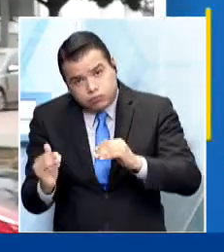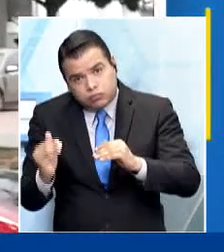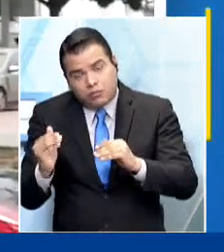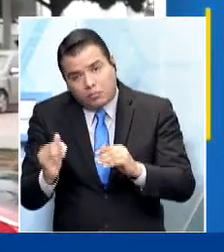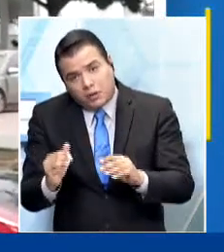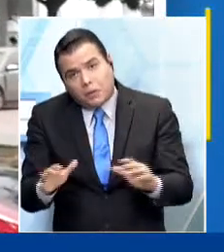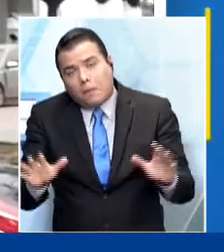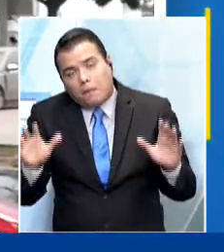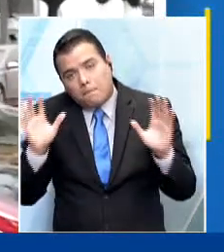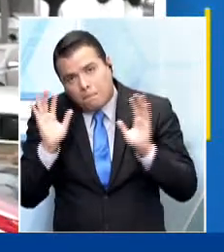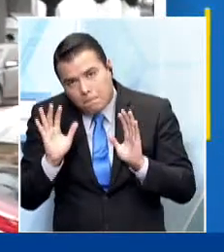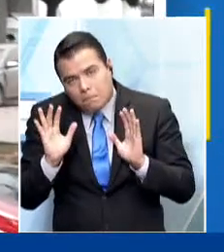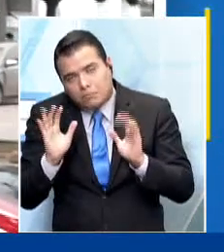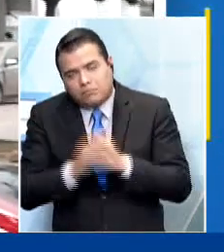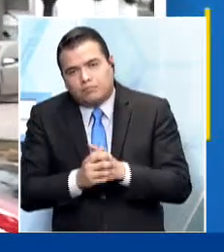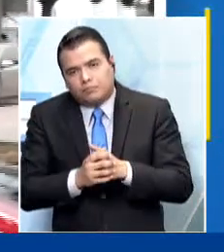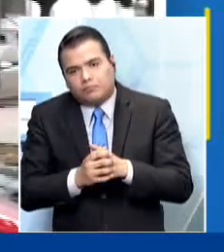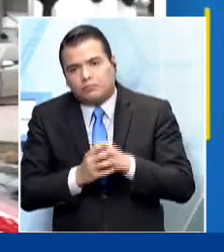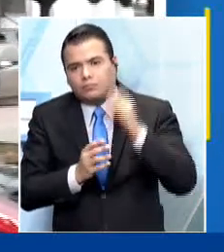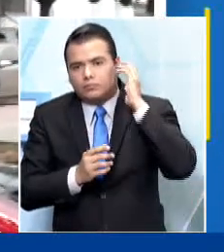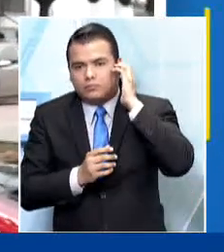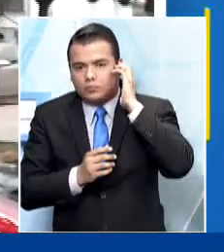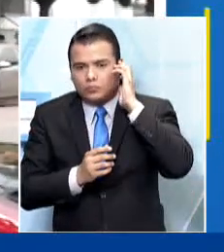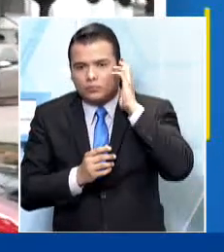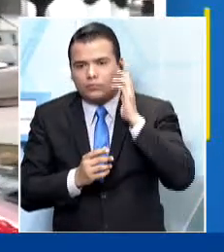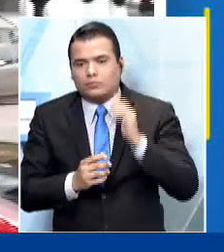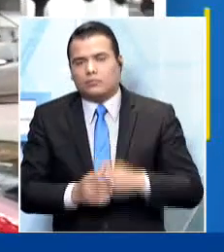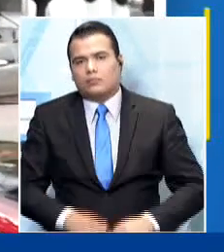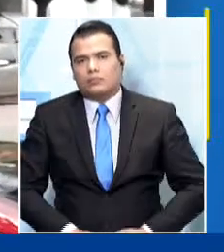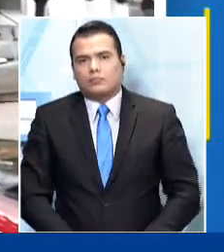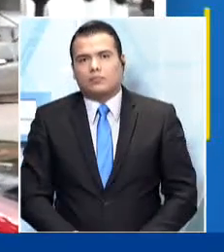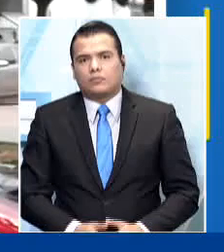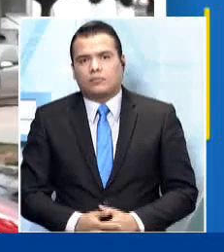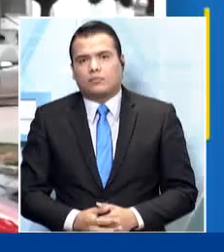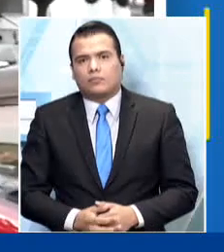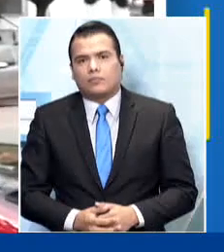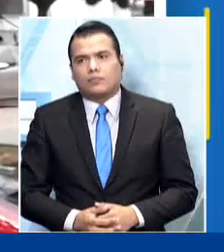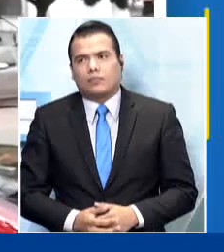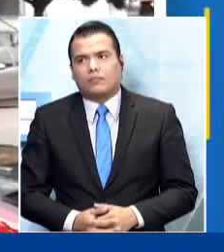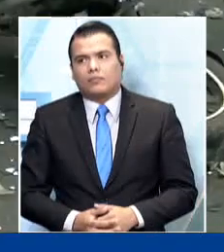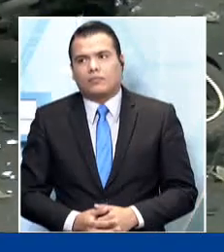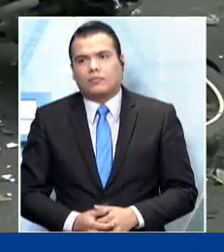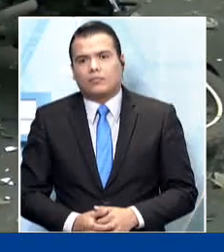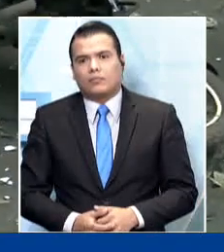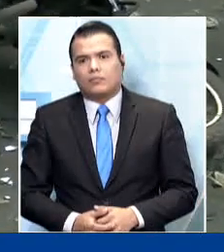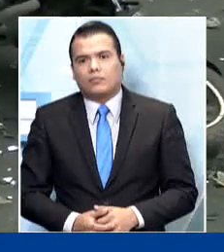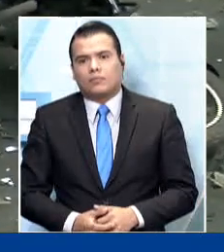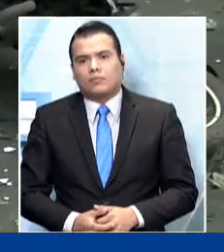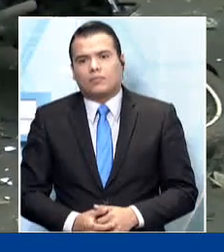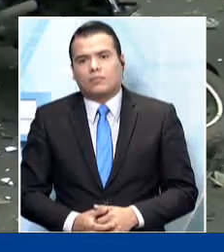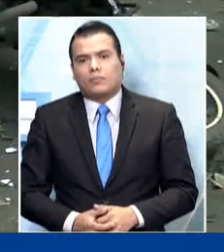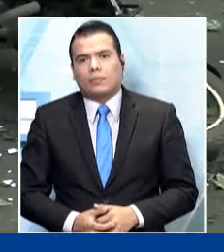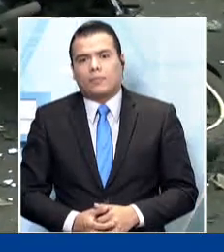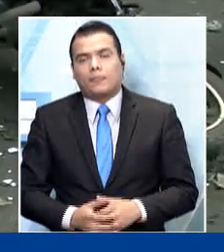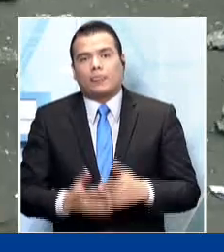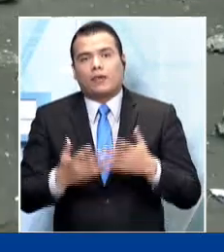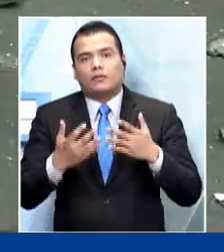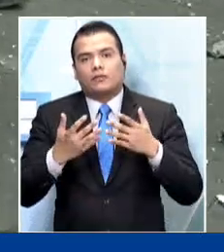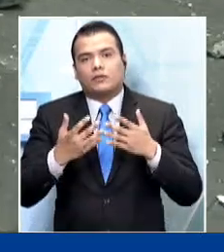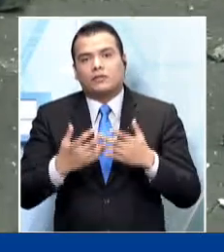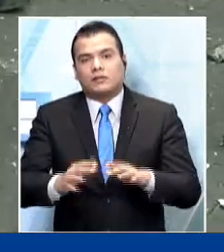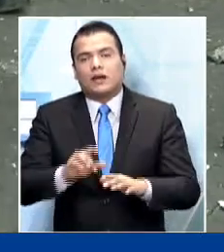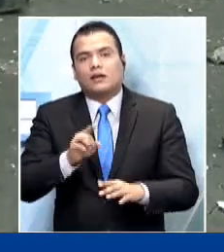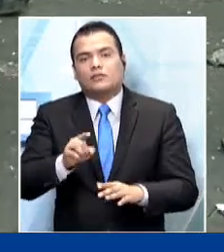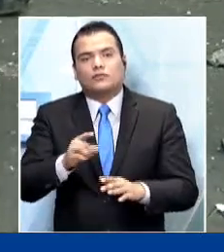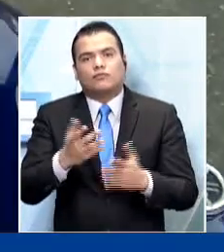el desarrollo de este año 2020, por lo cual enfocaremos nuestros esfuerzos en migrar viajes hacia modos más sostenibles, hacia el